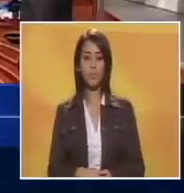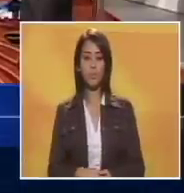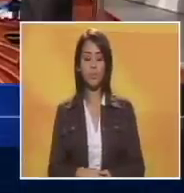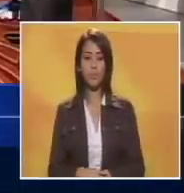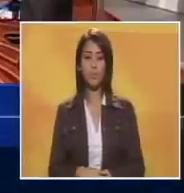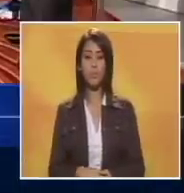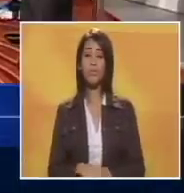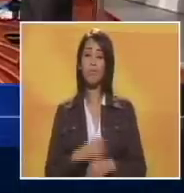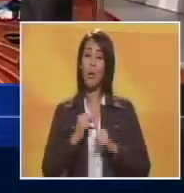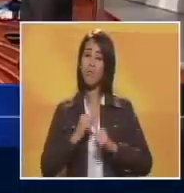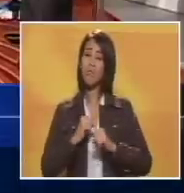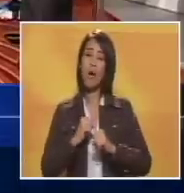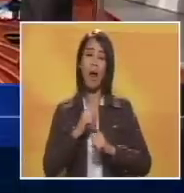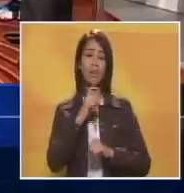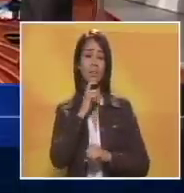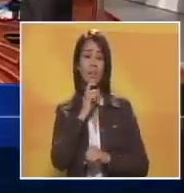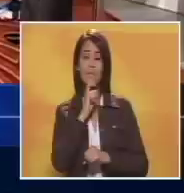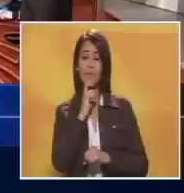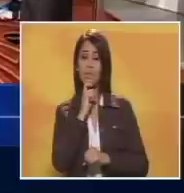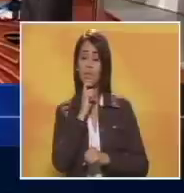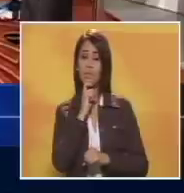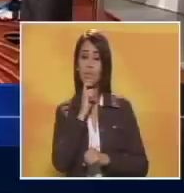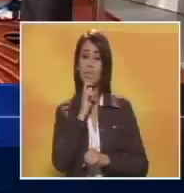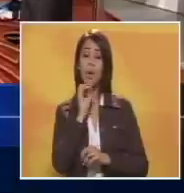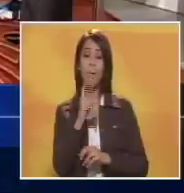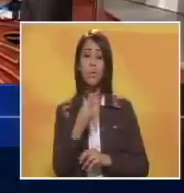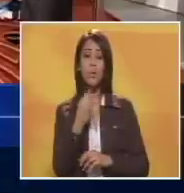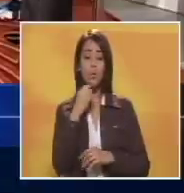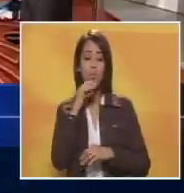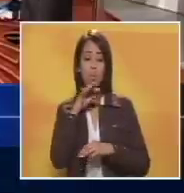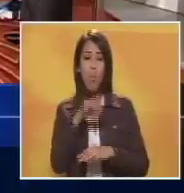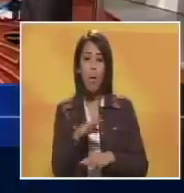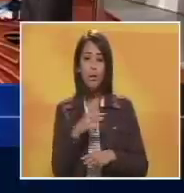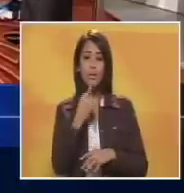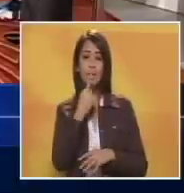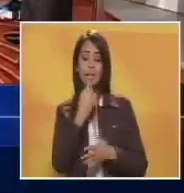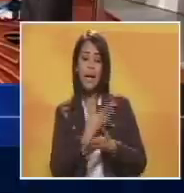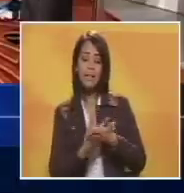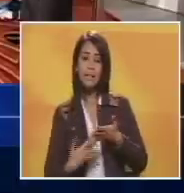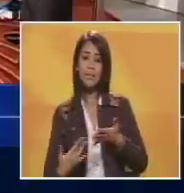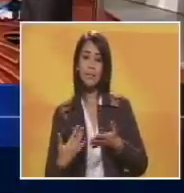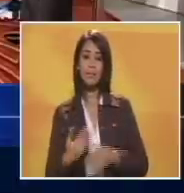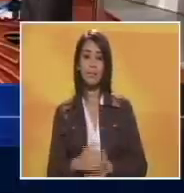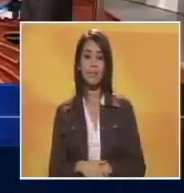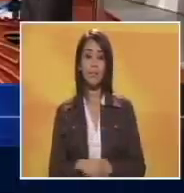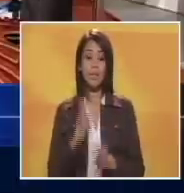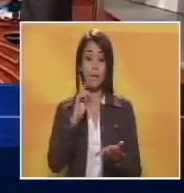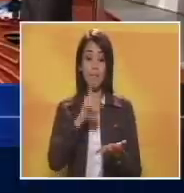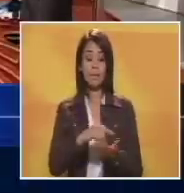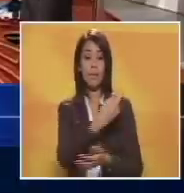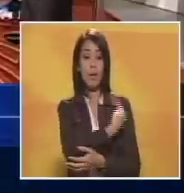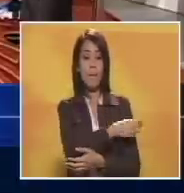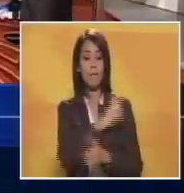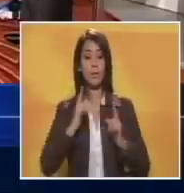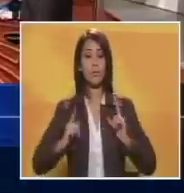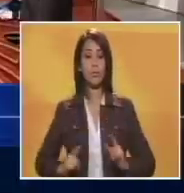sido muy fuerte. En una de las oportunidades vomitó sangre, llegó a ingresar a un hospital con